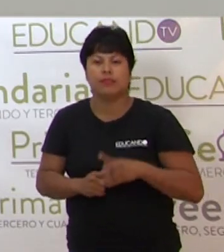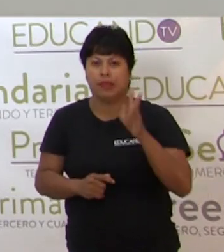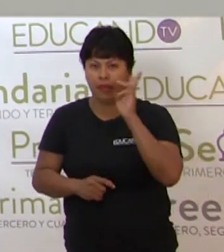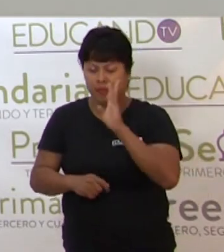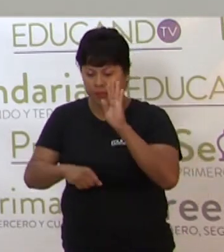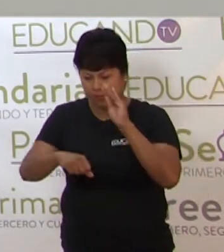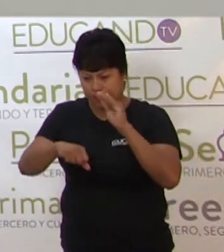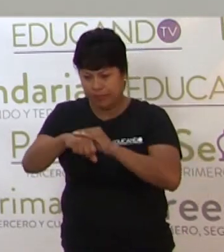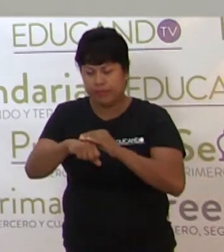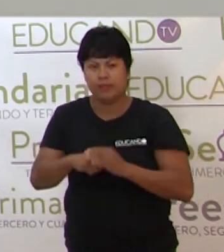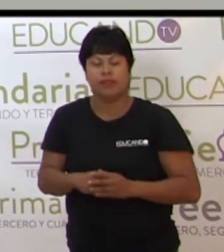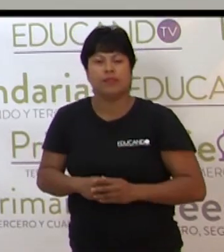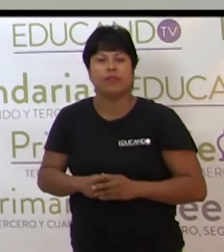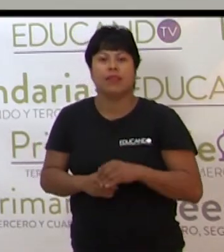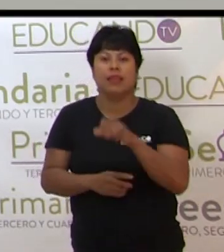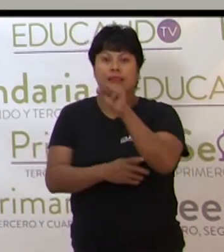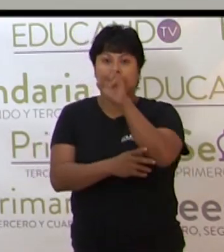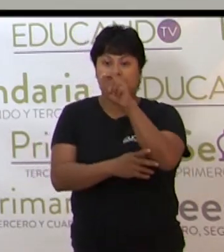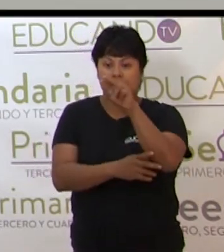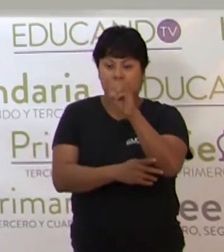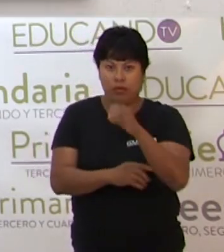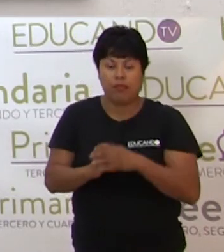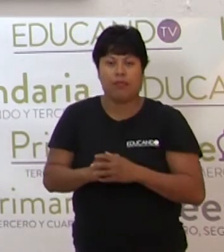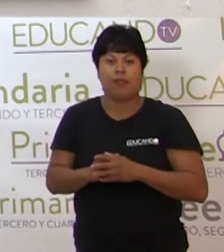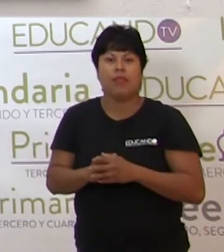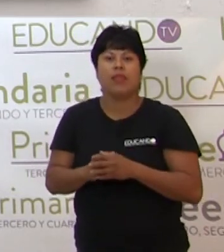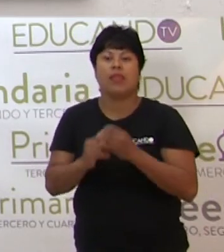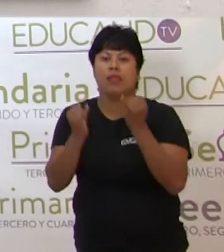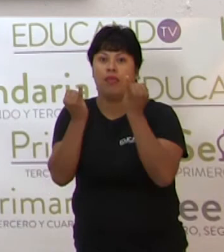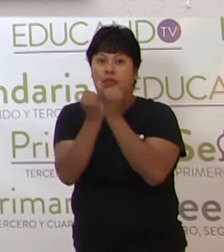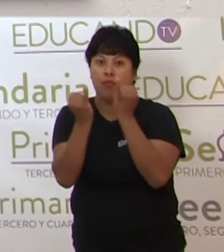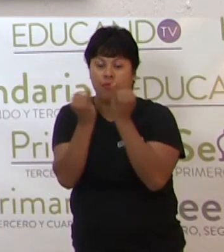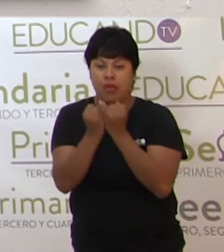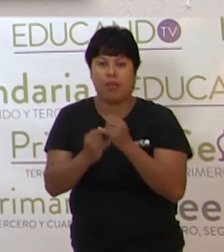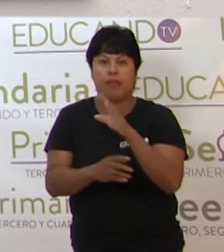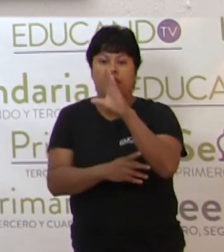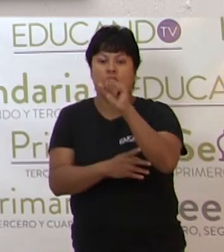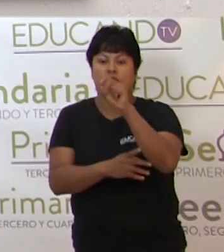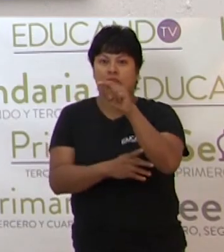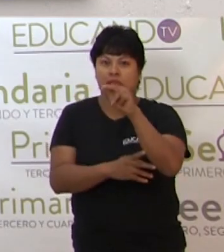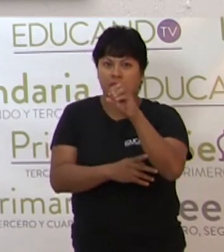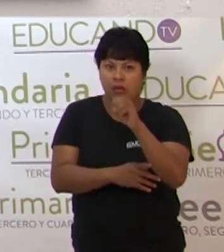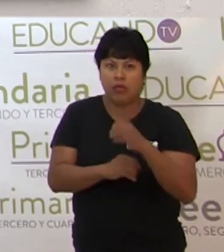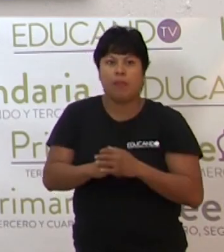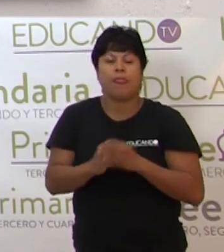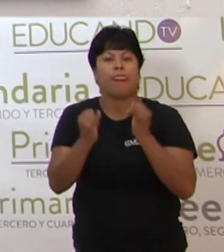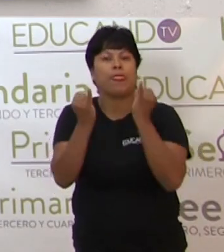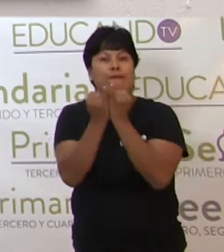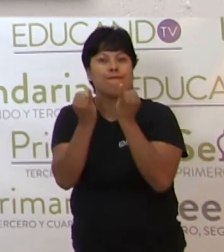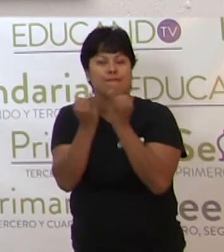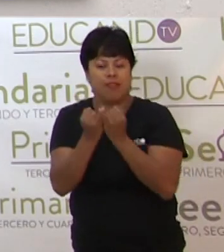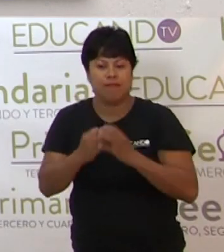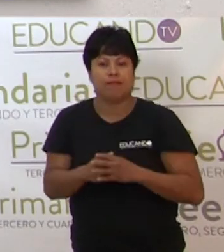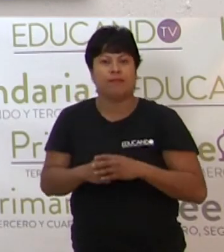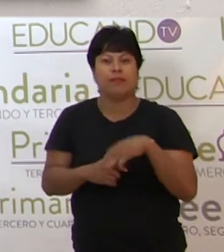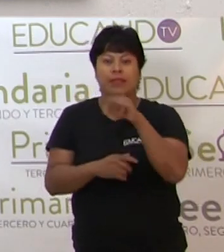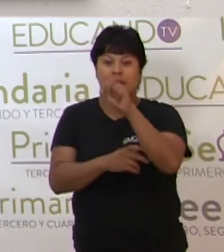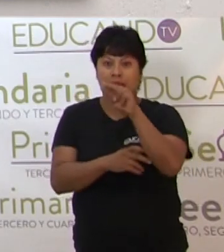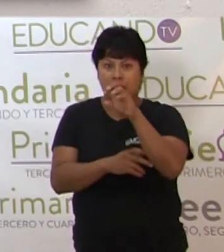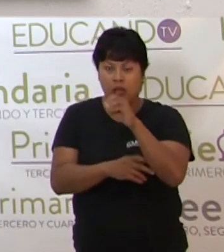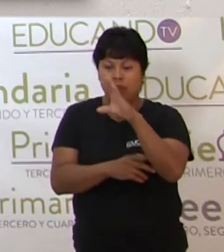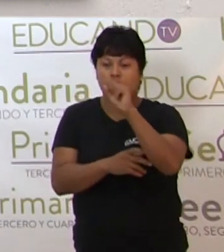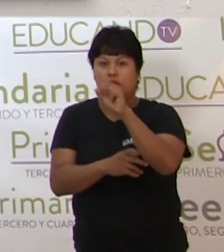ponerlo aquí. Seno igual, coseno igual, seno,